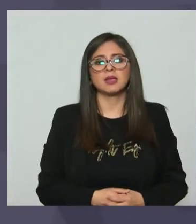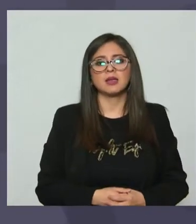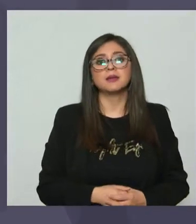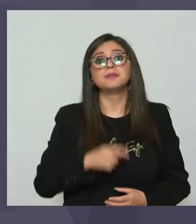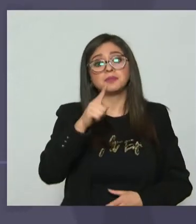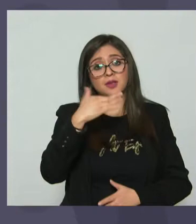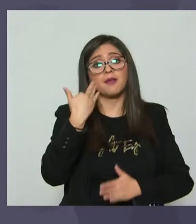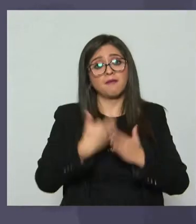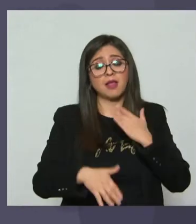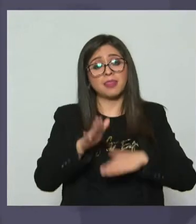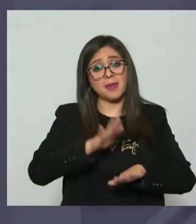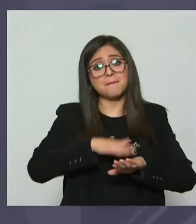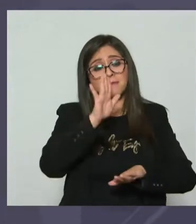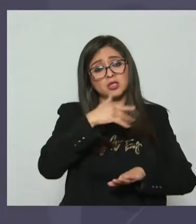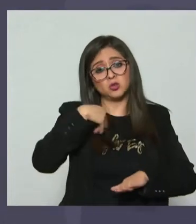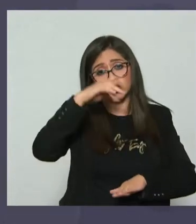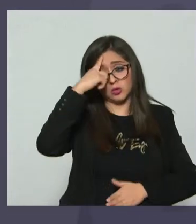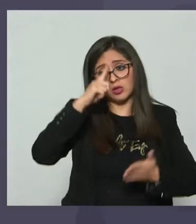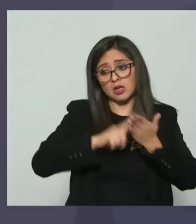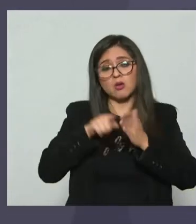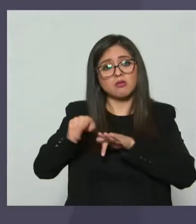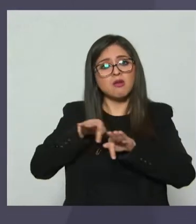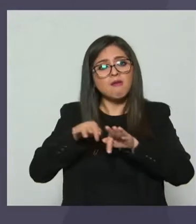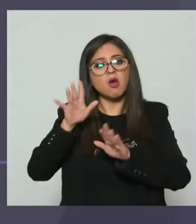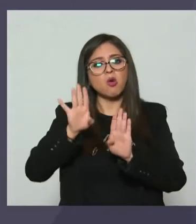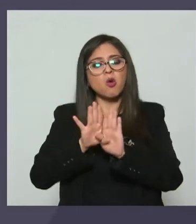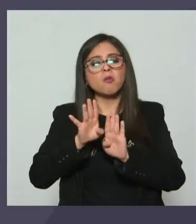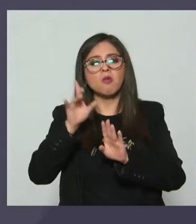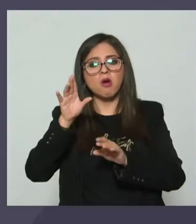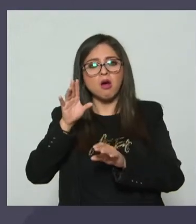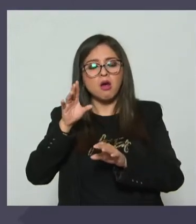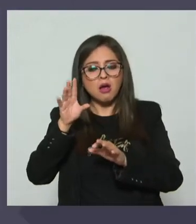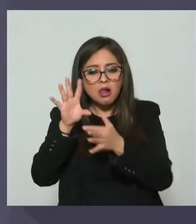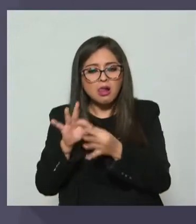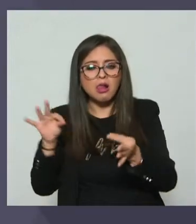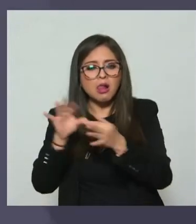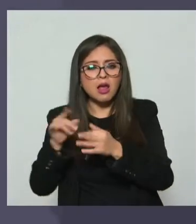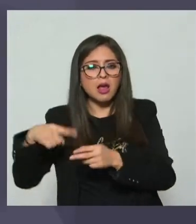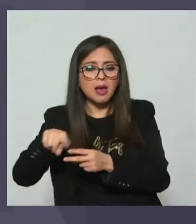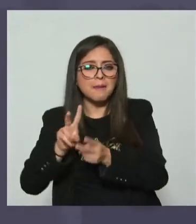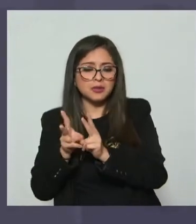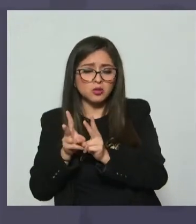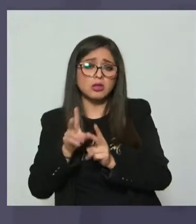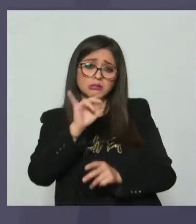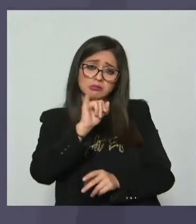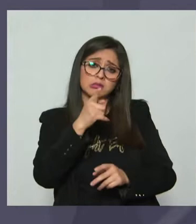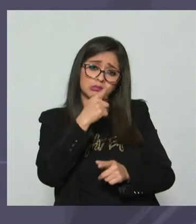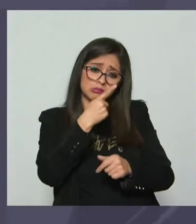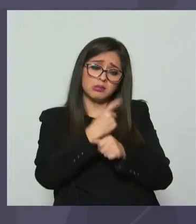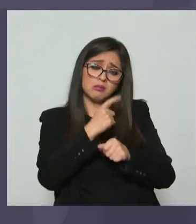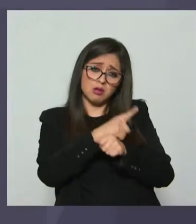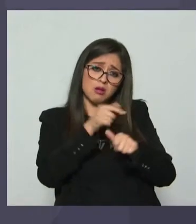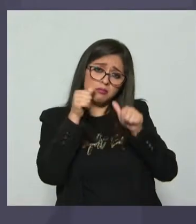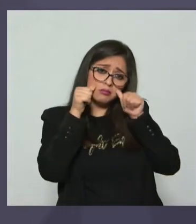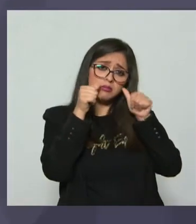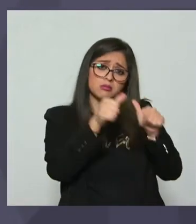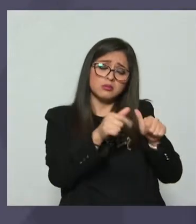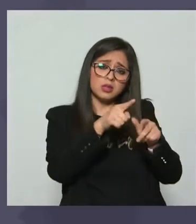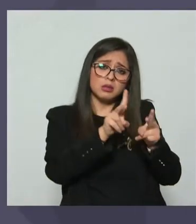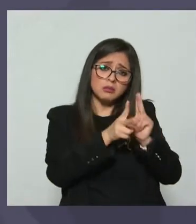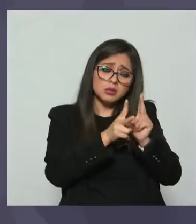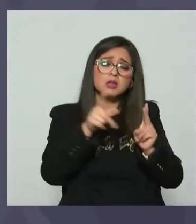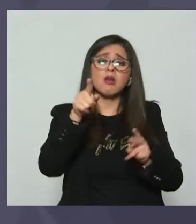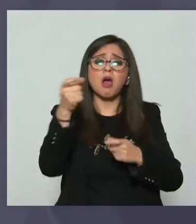de sensibilización, que se tiene que reforzar aún más, Claro. Escuchar a los vecinos, porque bueno, tú sabes, ellos han paralizado avenidas